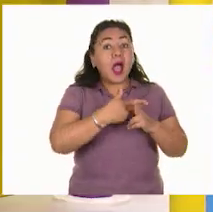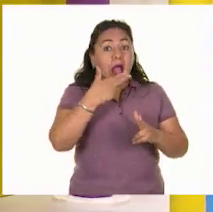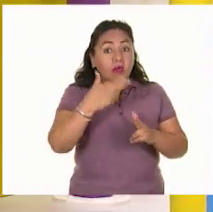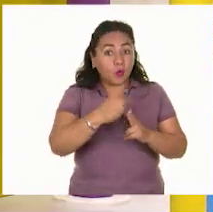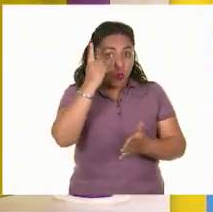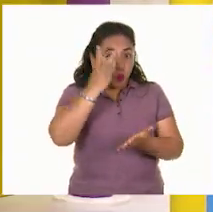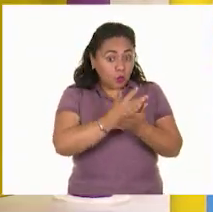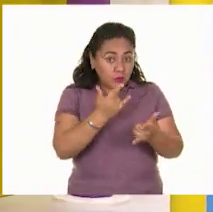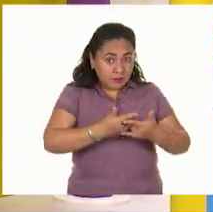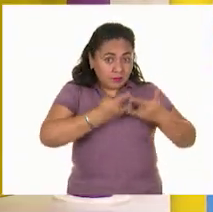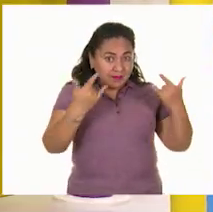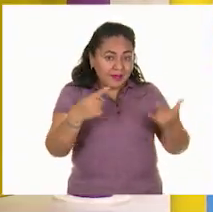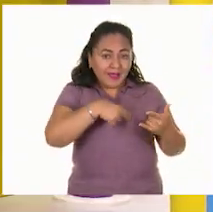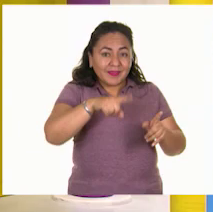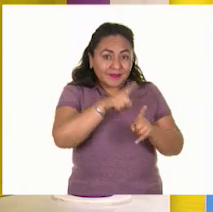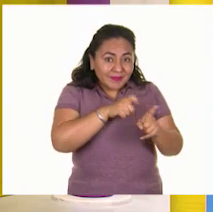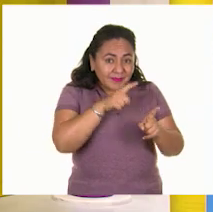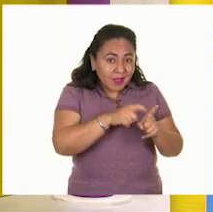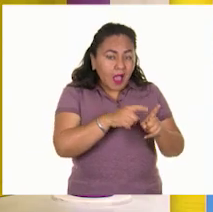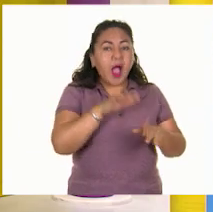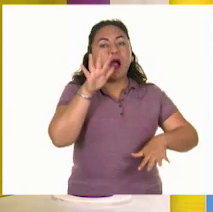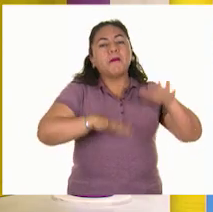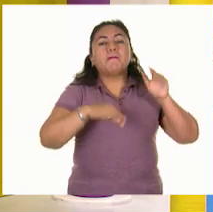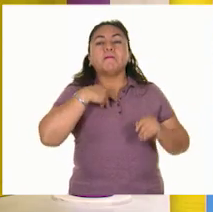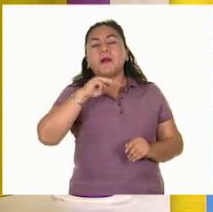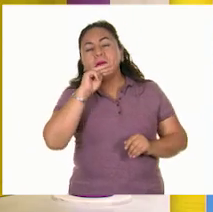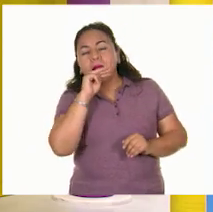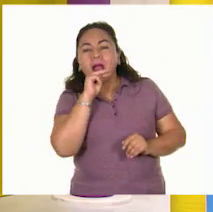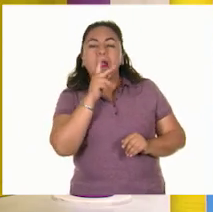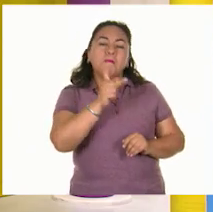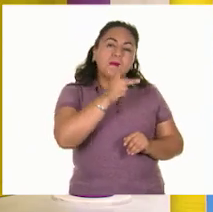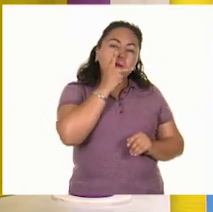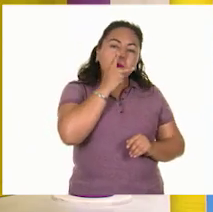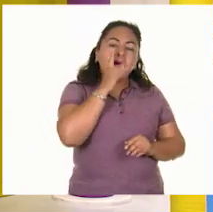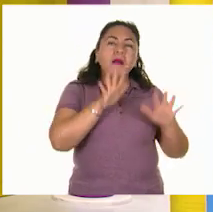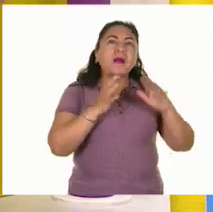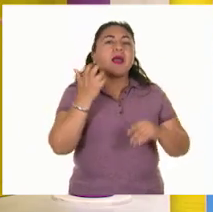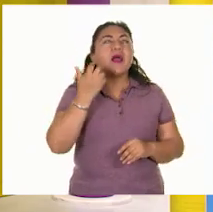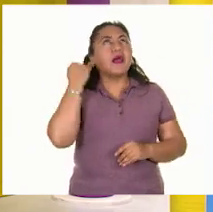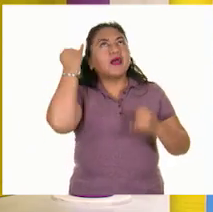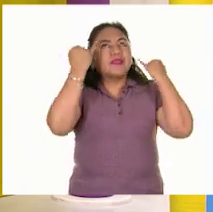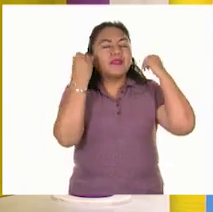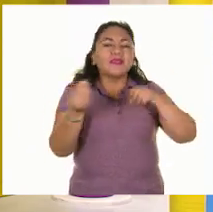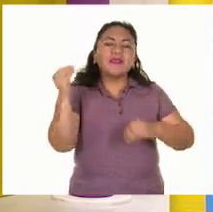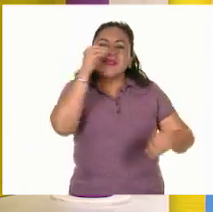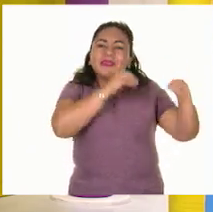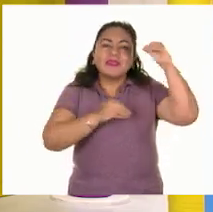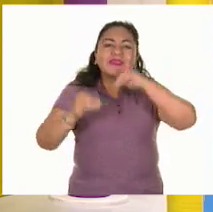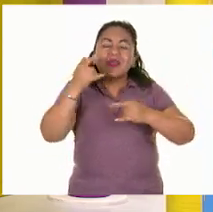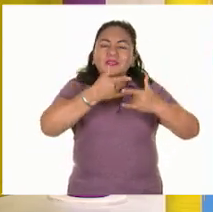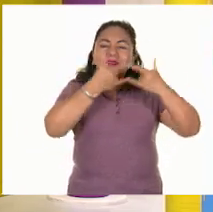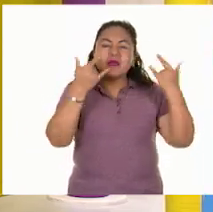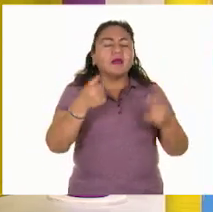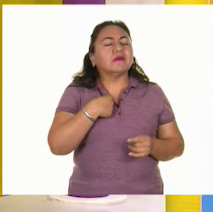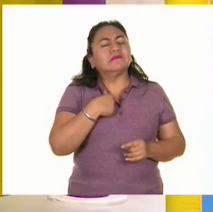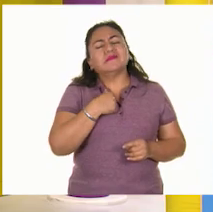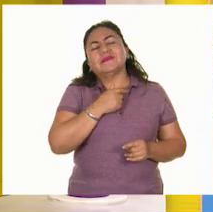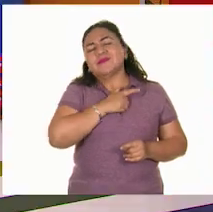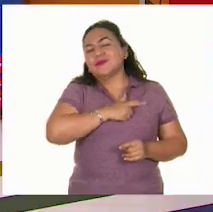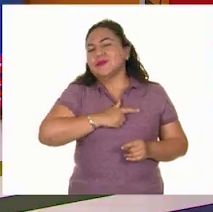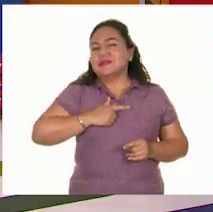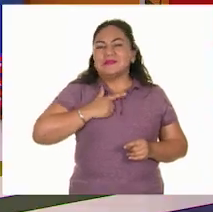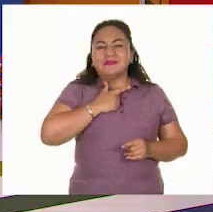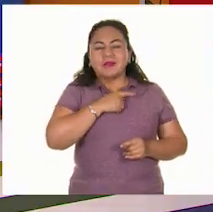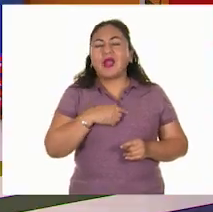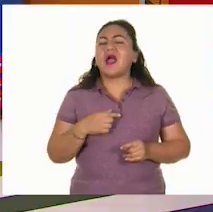los cuentos clásicos. A veces mi mamá o mi papá improvisaban alguna historia y eso me gustaba mucho.